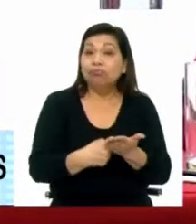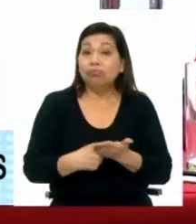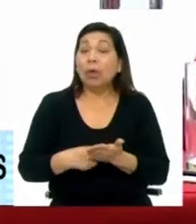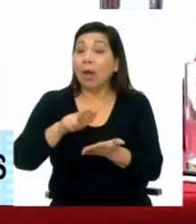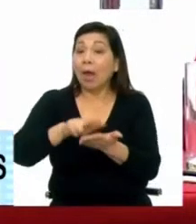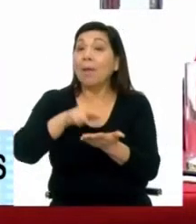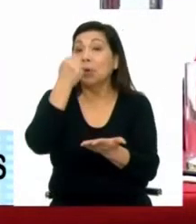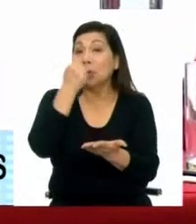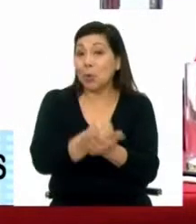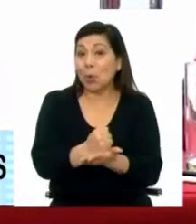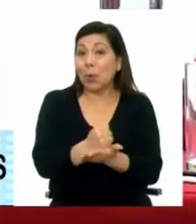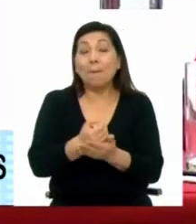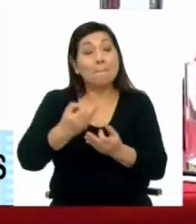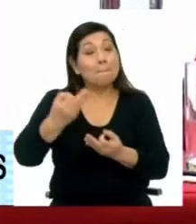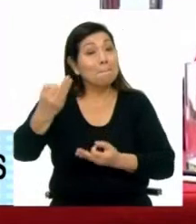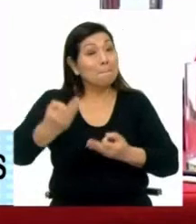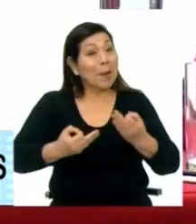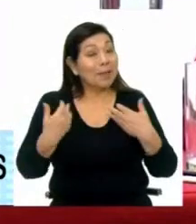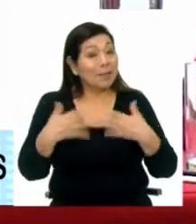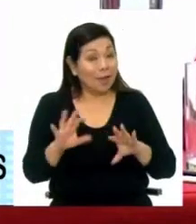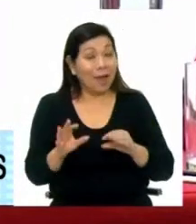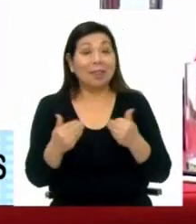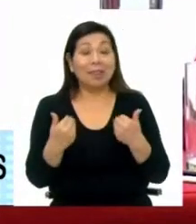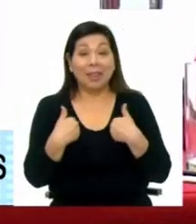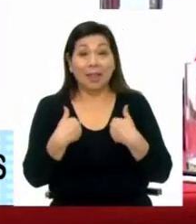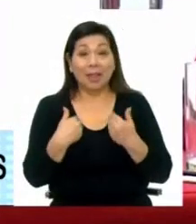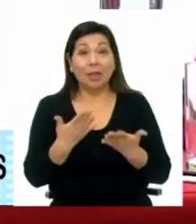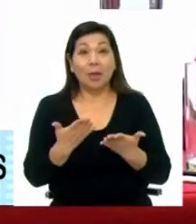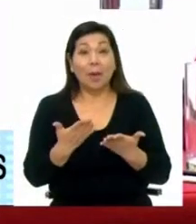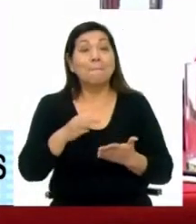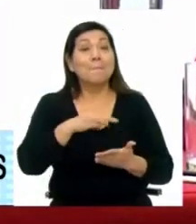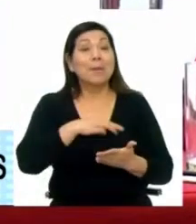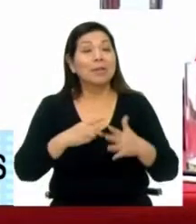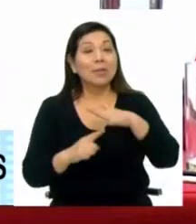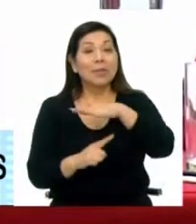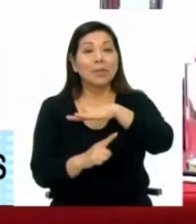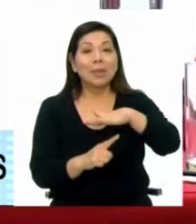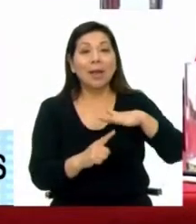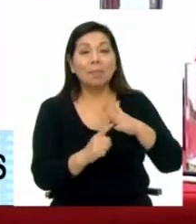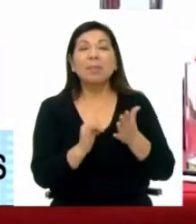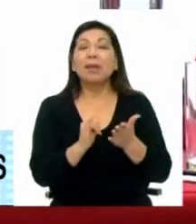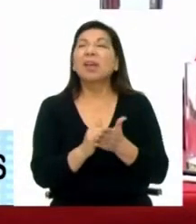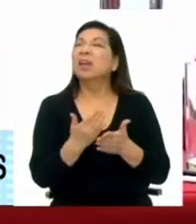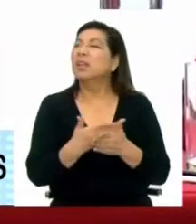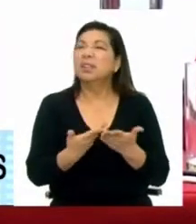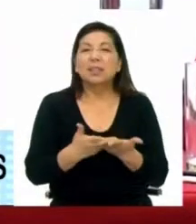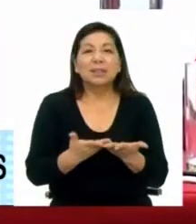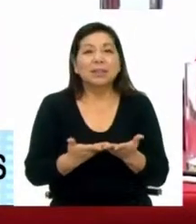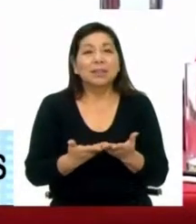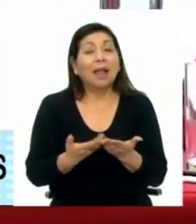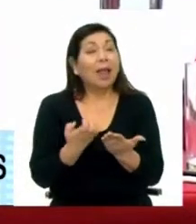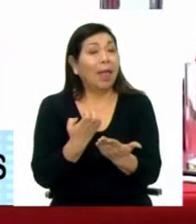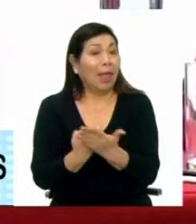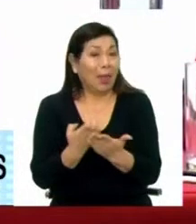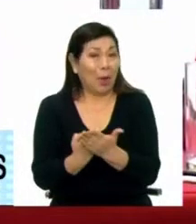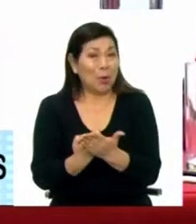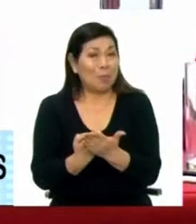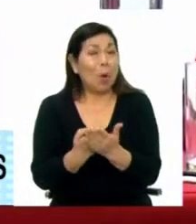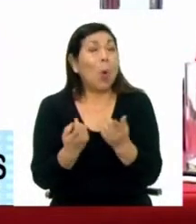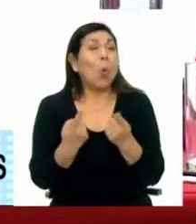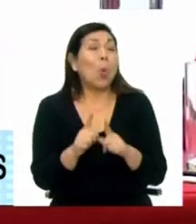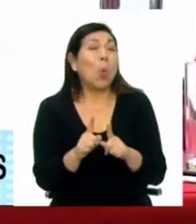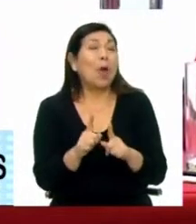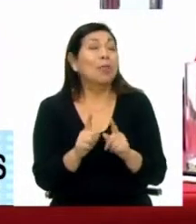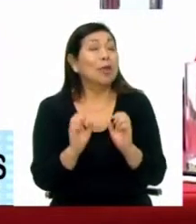la aprobación de un presupuesto que ya lo tiene en dominio el Ministerio del Ambiente, que es parte de la reactivación económica, incluso por